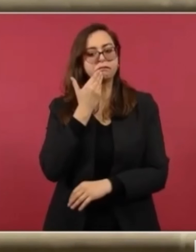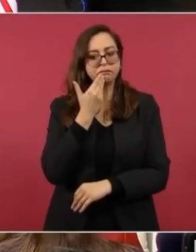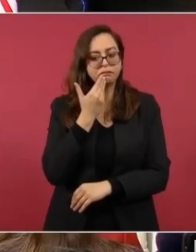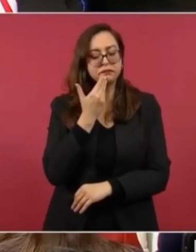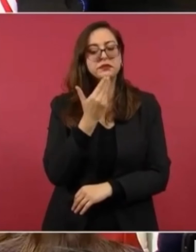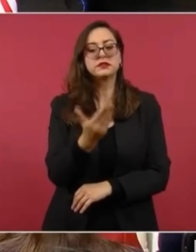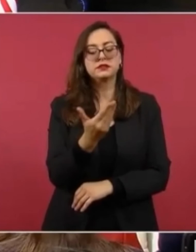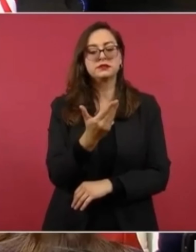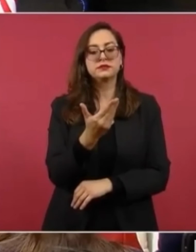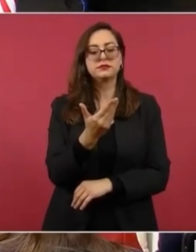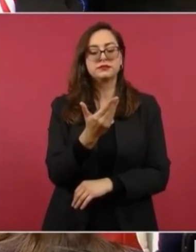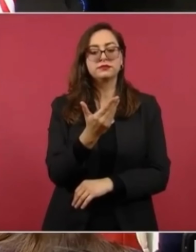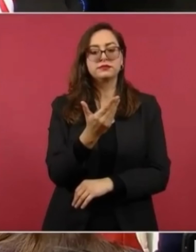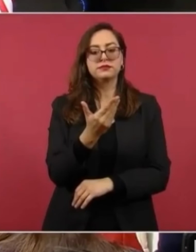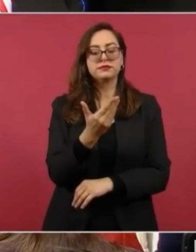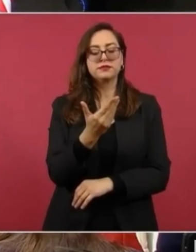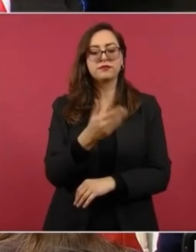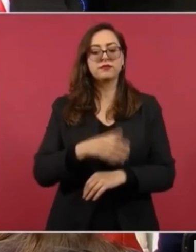como